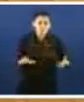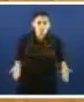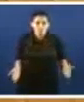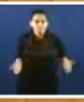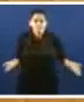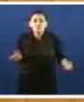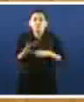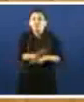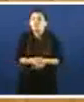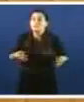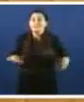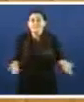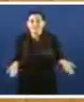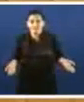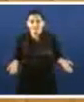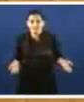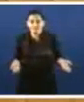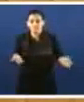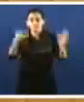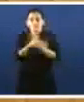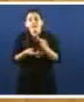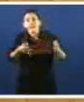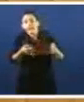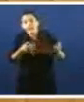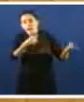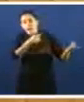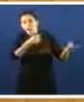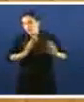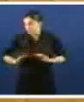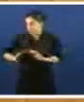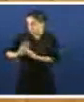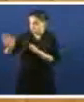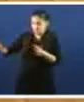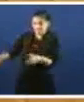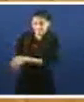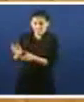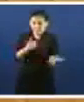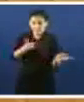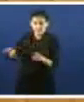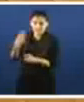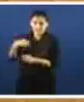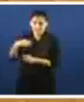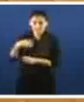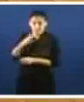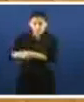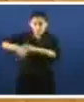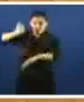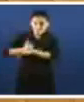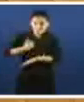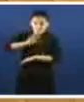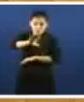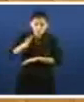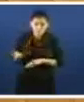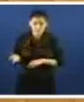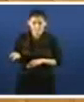plantexando con esto? Bueno, pois a necesidade que vostedes teñen da man dos armadores deste país de